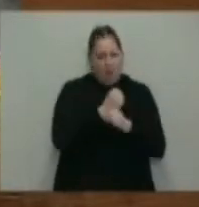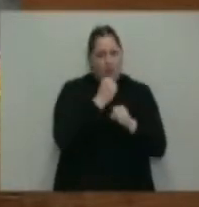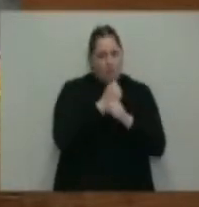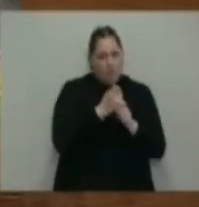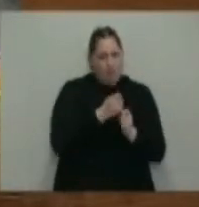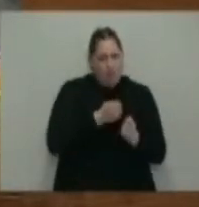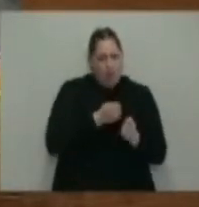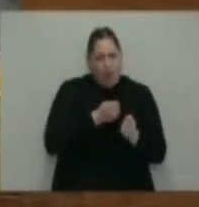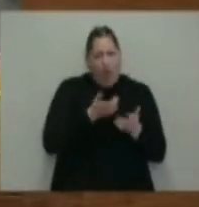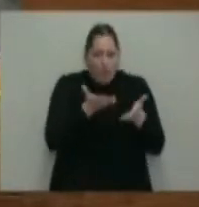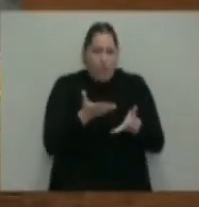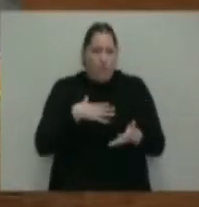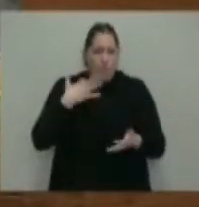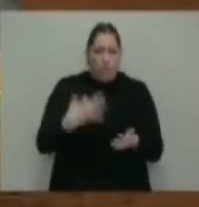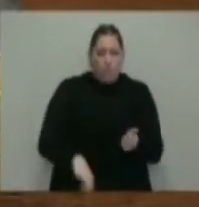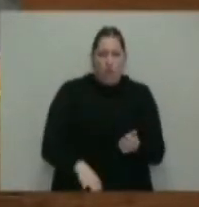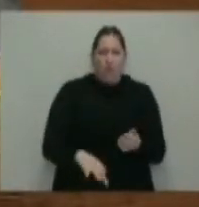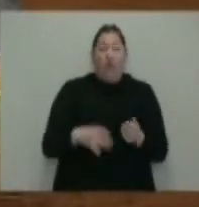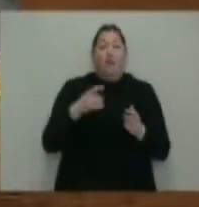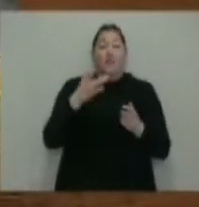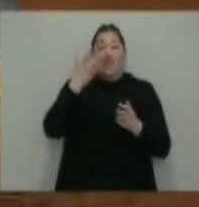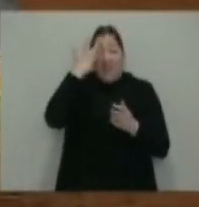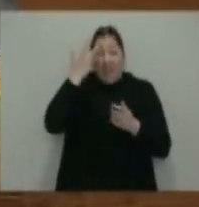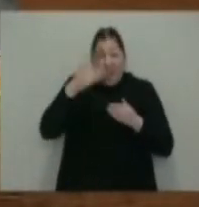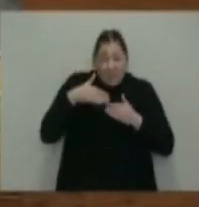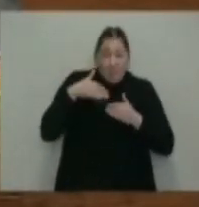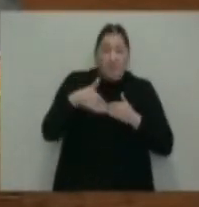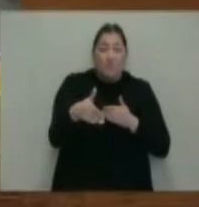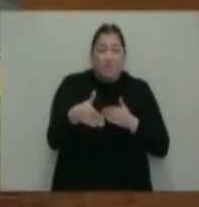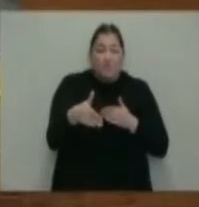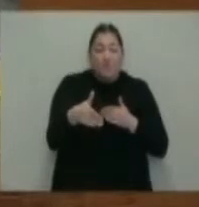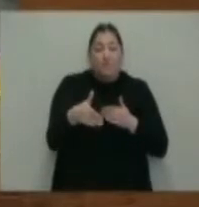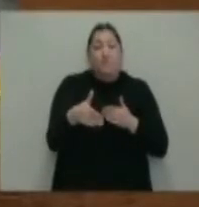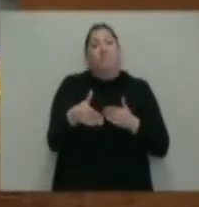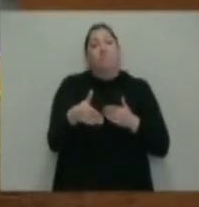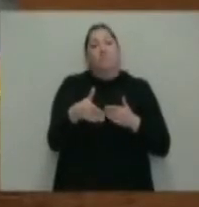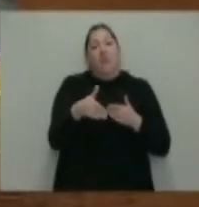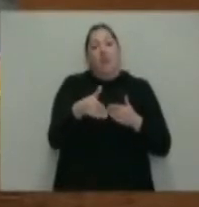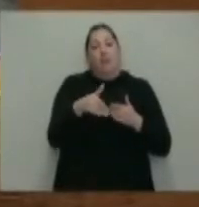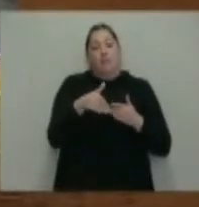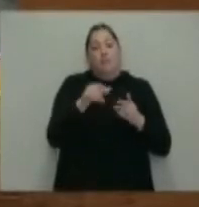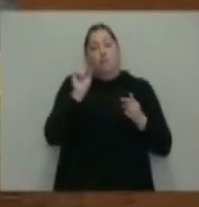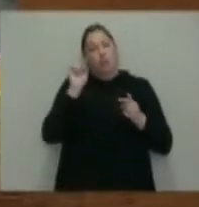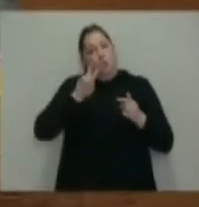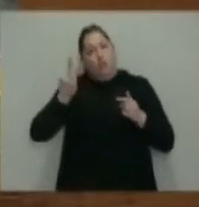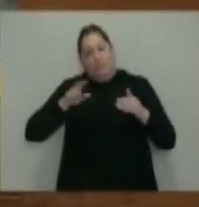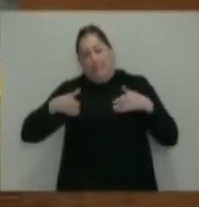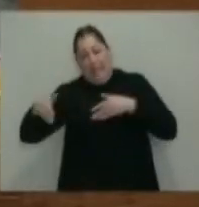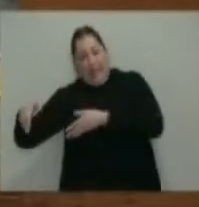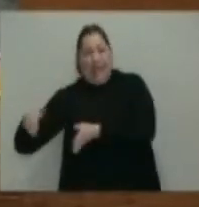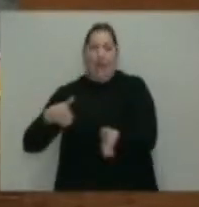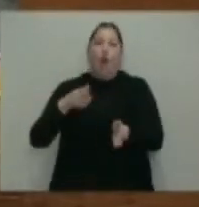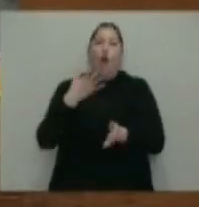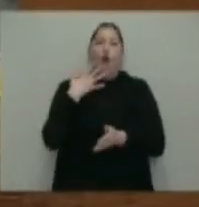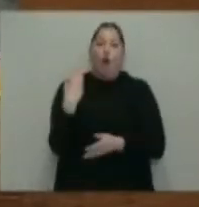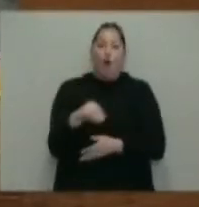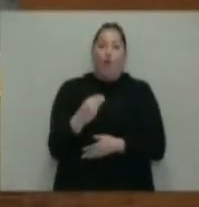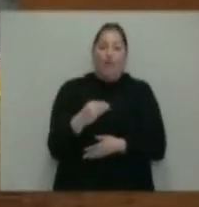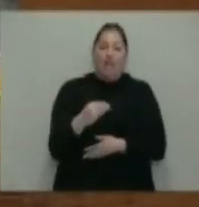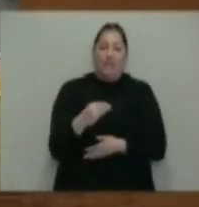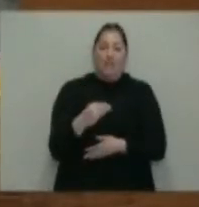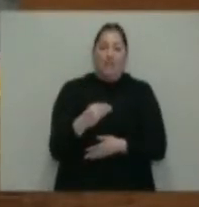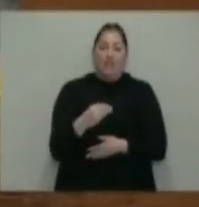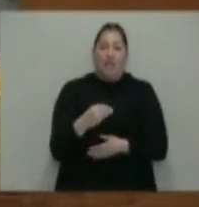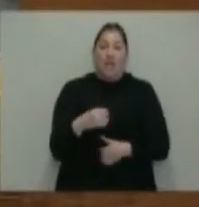empleo. Tampoco son alentadoras las expectativas por la otra banda, para nuestros jóvenes. Nuestra tasa de desempleo